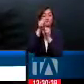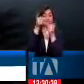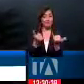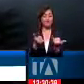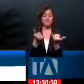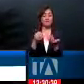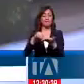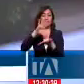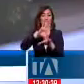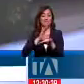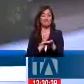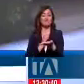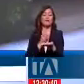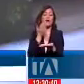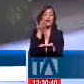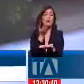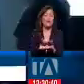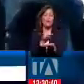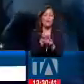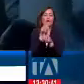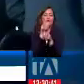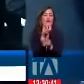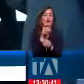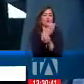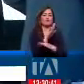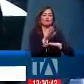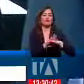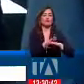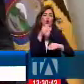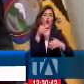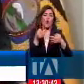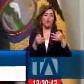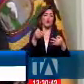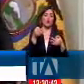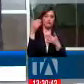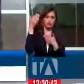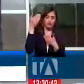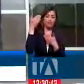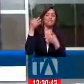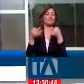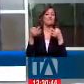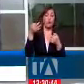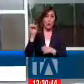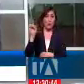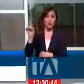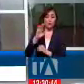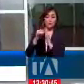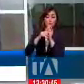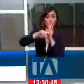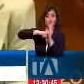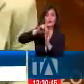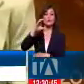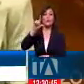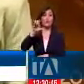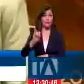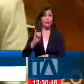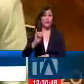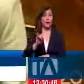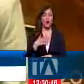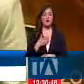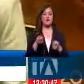proporcionó información en el proceso de juicio político que se sigue en contra de Pablo Celi. Dijo que durante su gestión recibió presiones